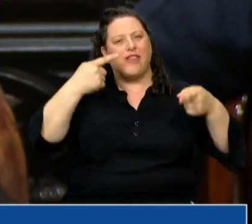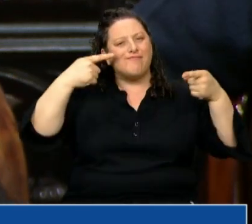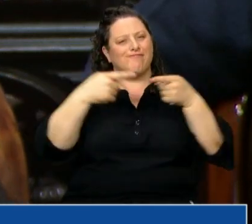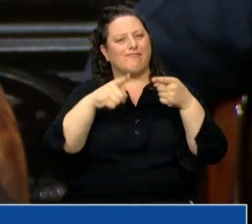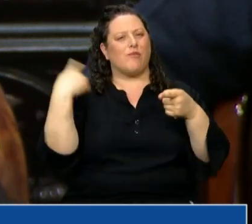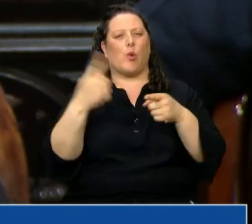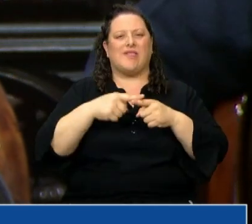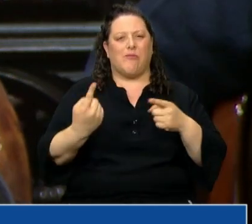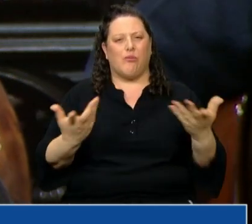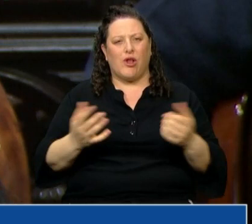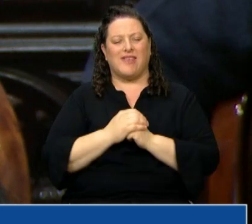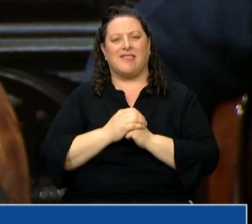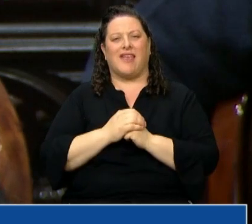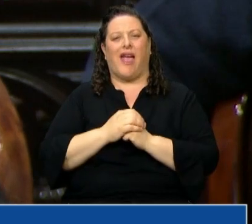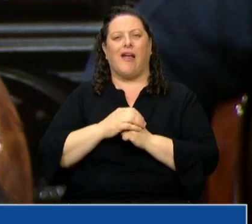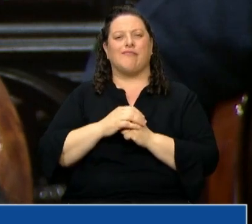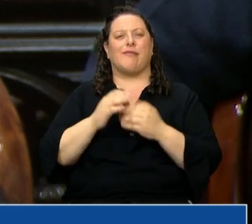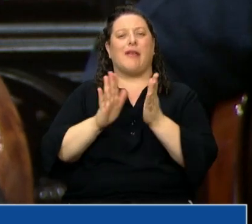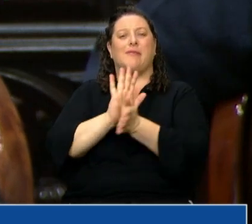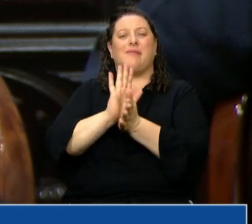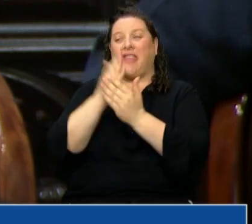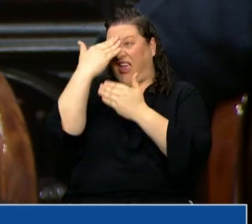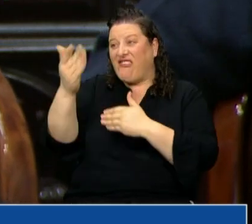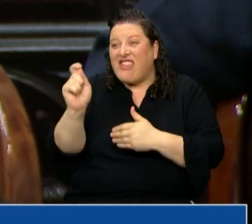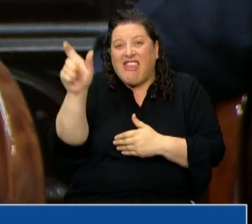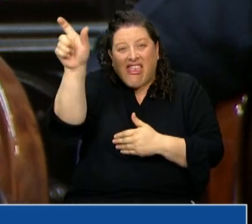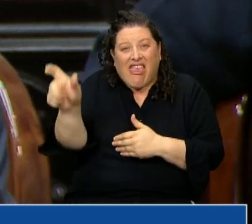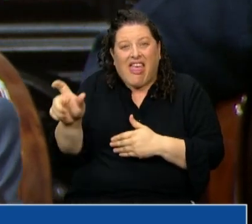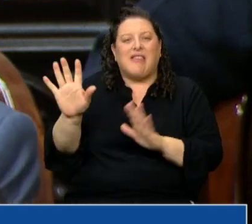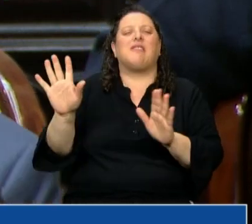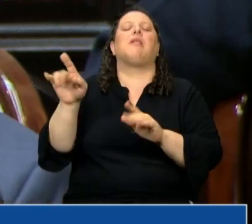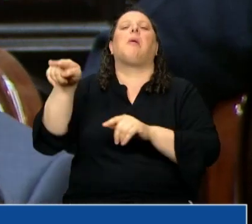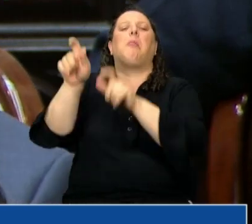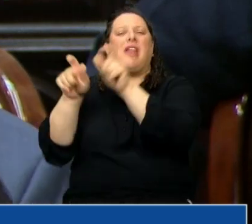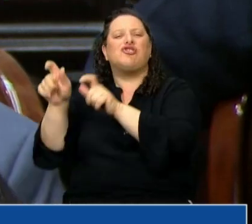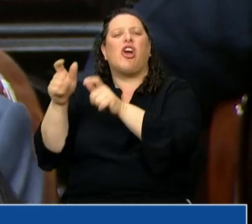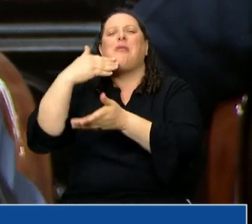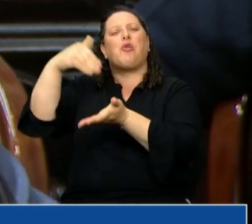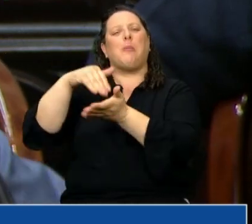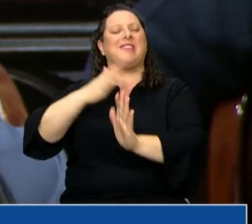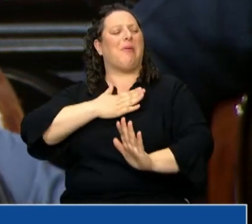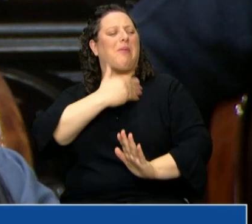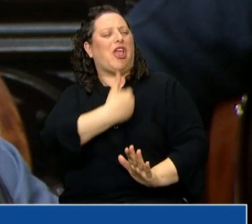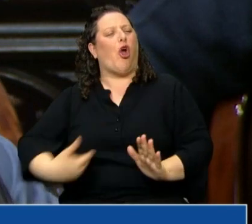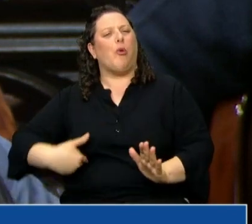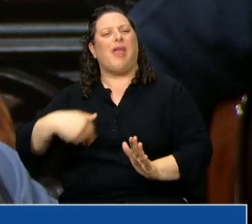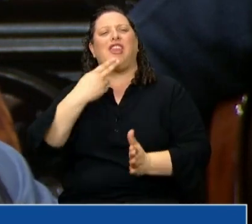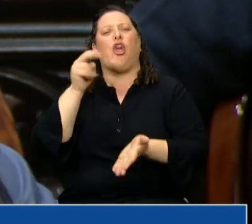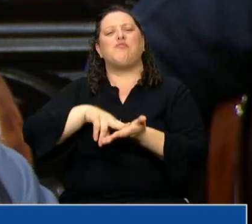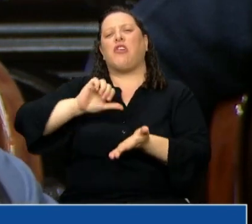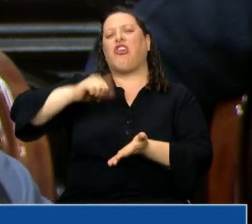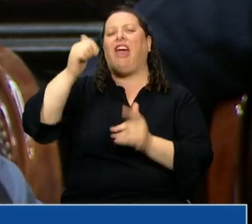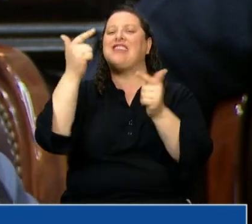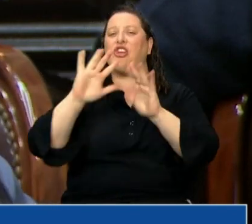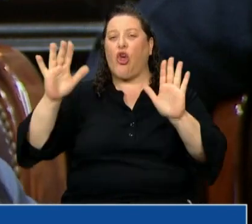mentirosos seriales, los que prometieron que su gobierno nadie pagaría ganancia y terminó pagando el doble de los trabajadores. Del otro